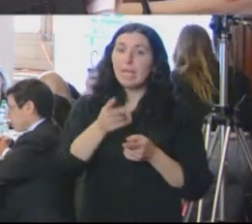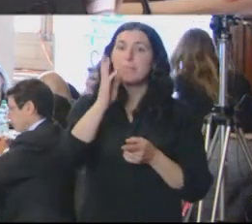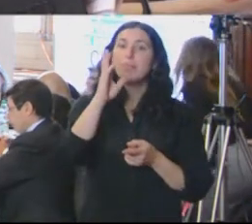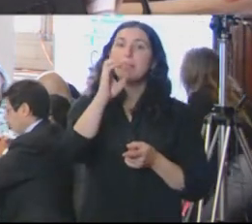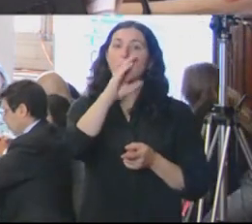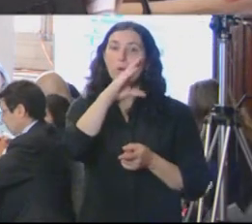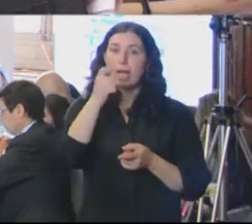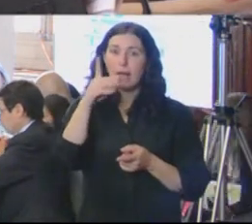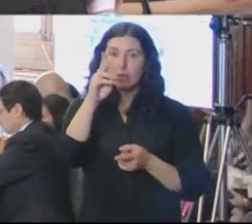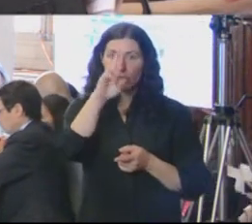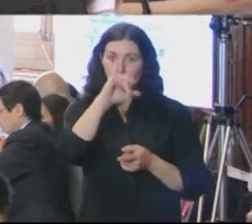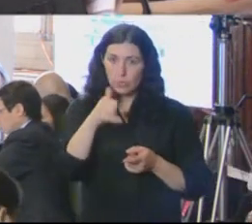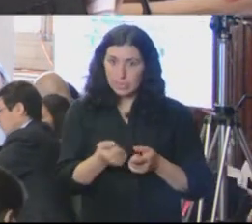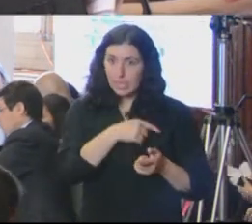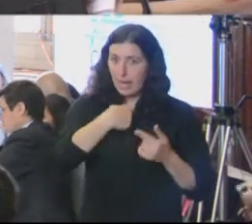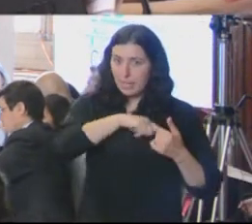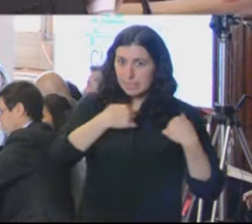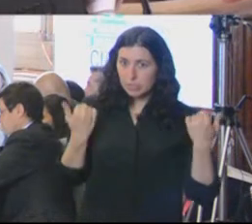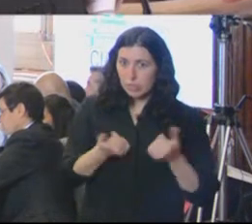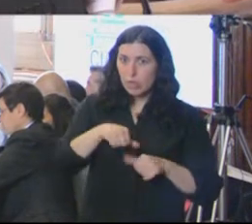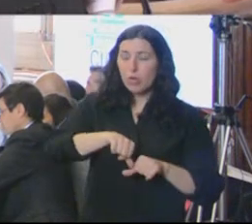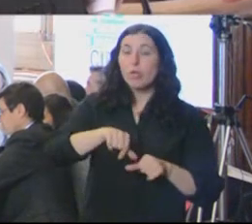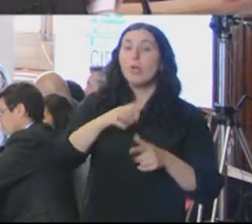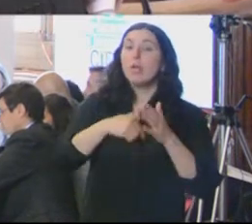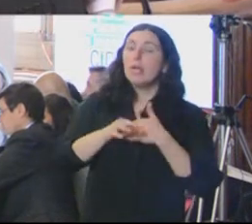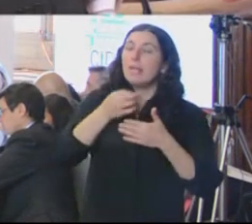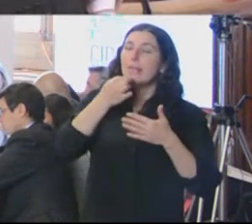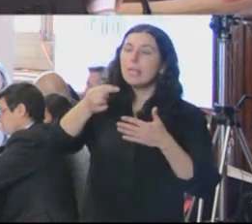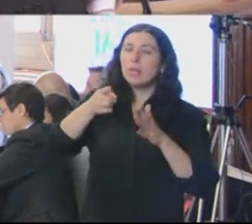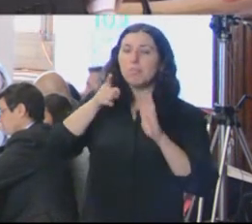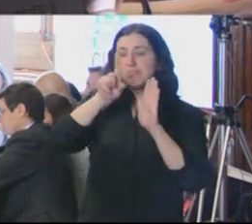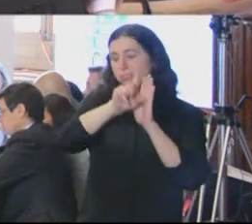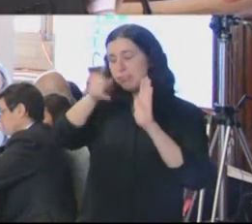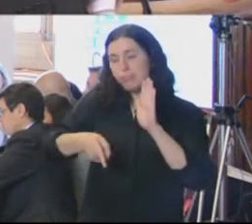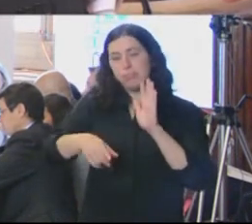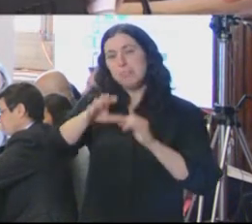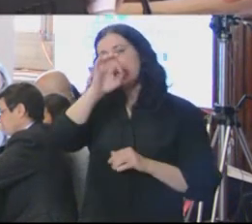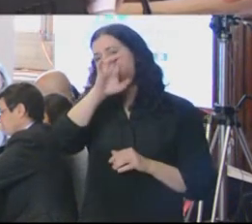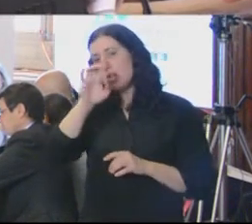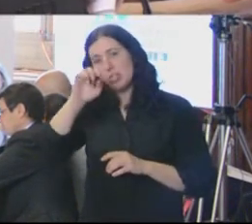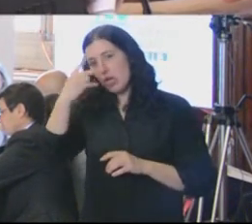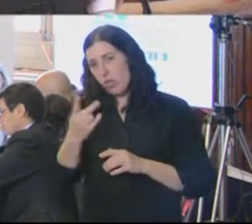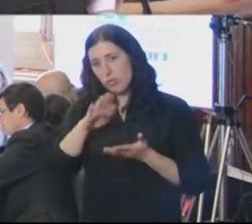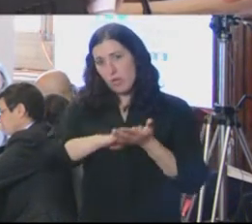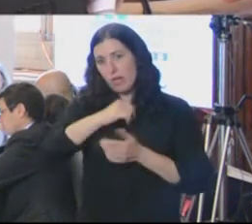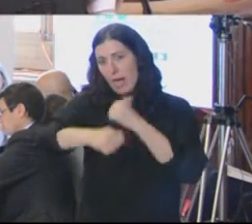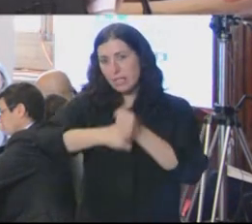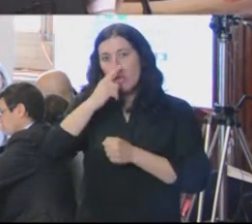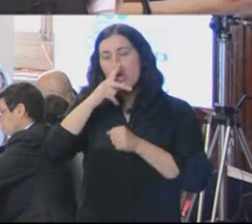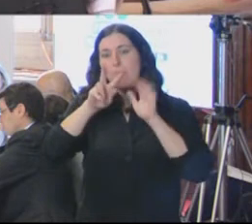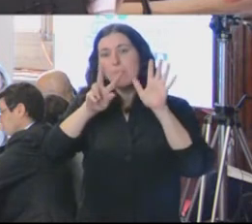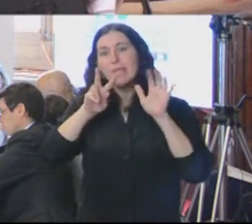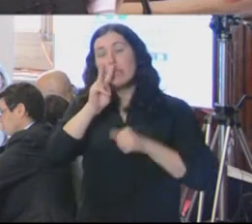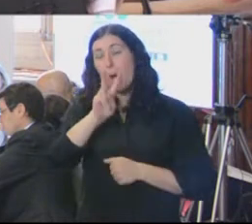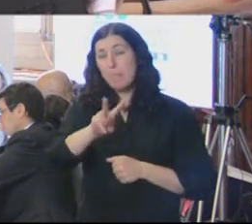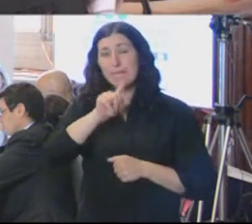Nación expidió el pasado 14 de junio la Directiva 002 de 2017 sobre lineamientos para la protección